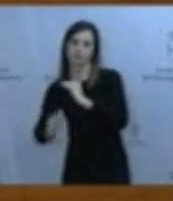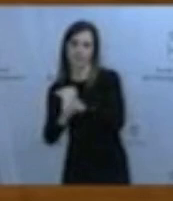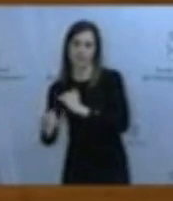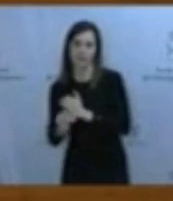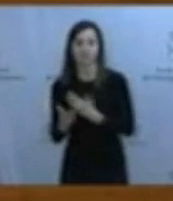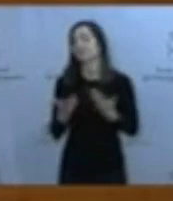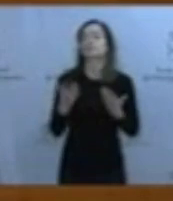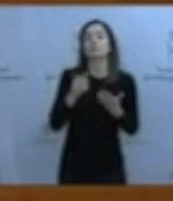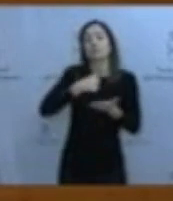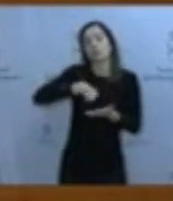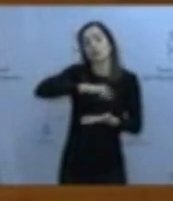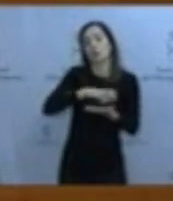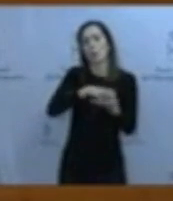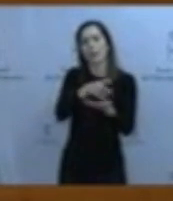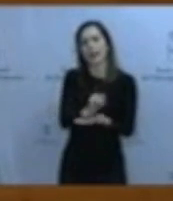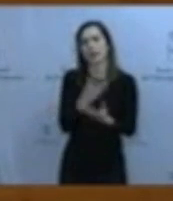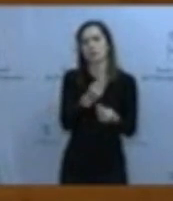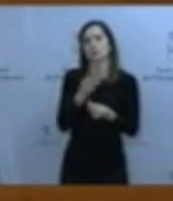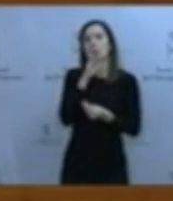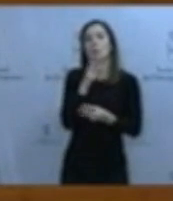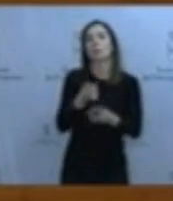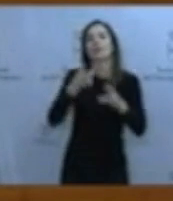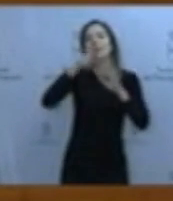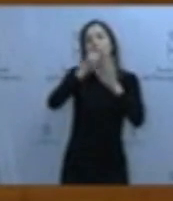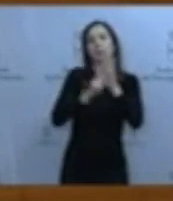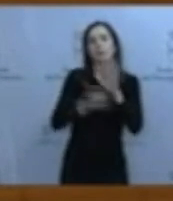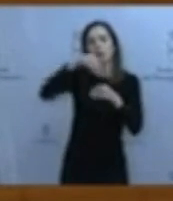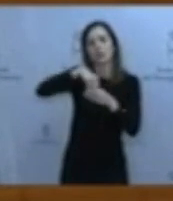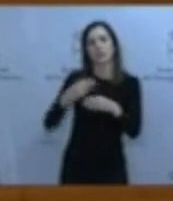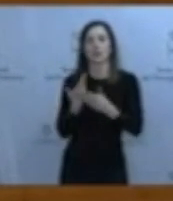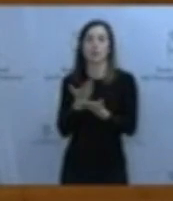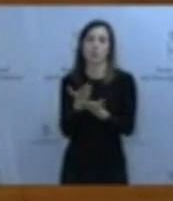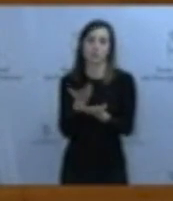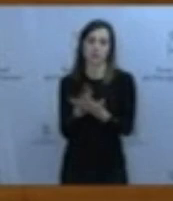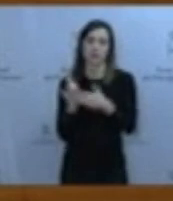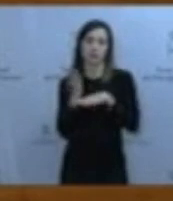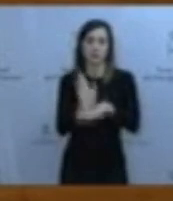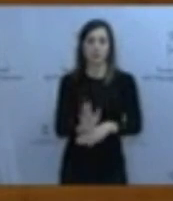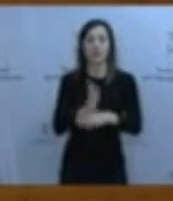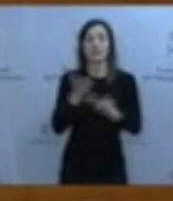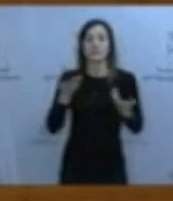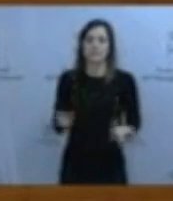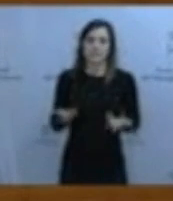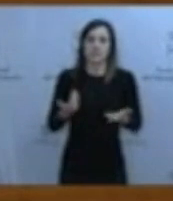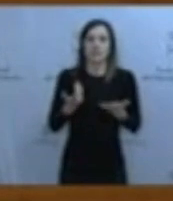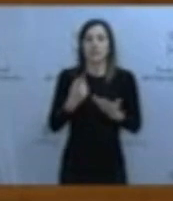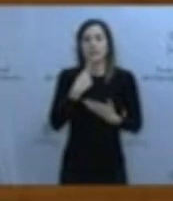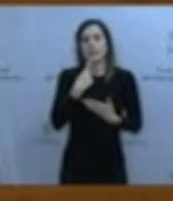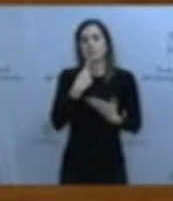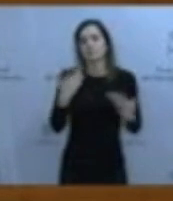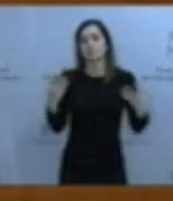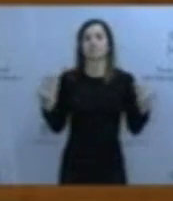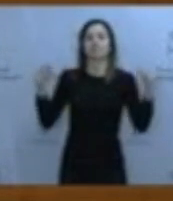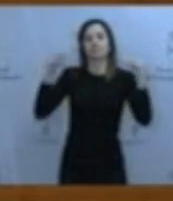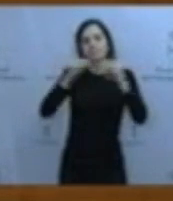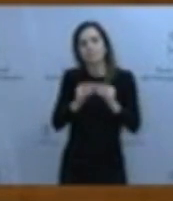nos genera muchas dudas. ¿Por qué? Porque los términos que plantea el contenido de la proposición son difíciles de no compartir, porque